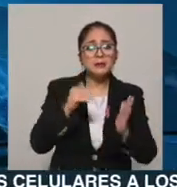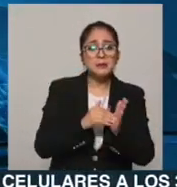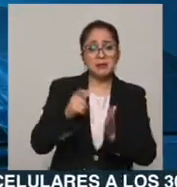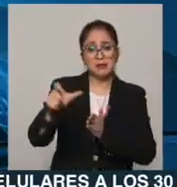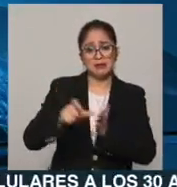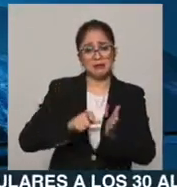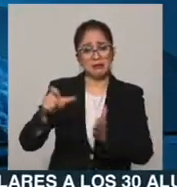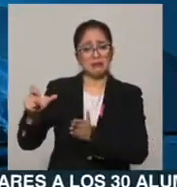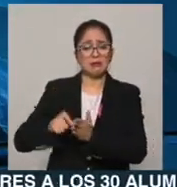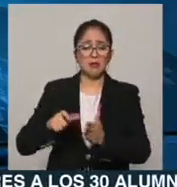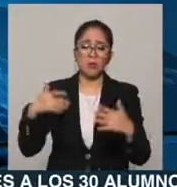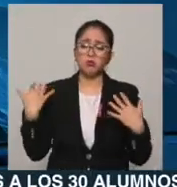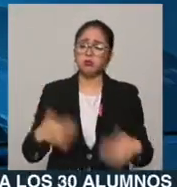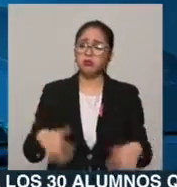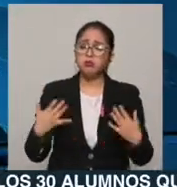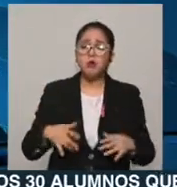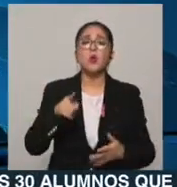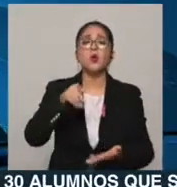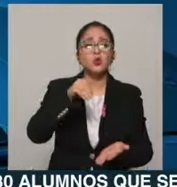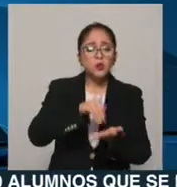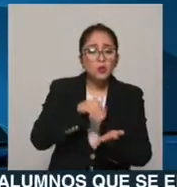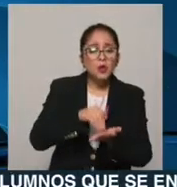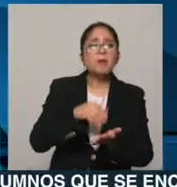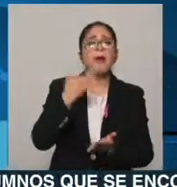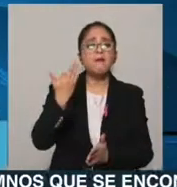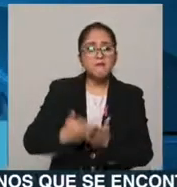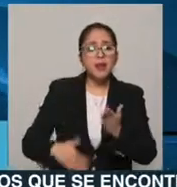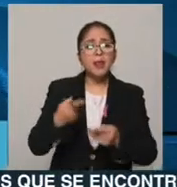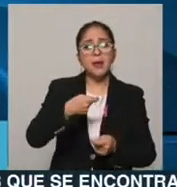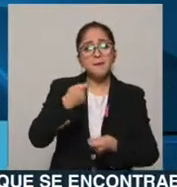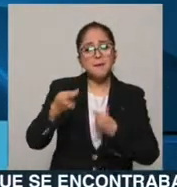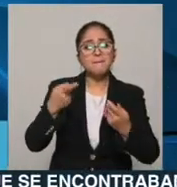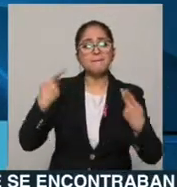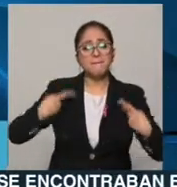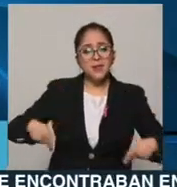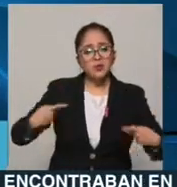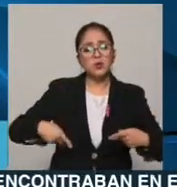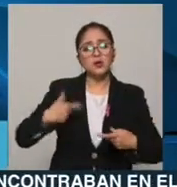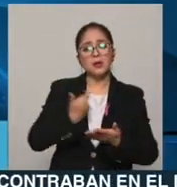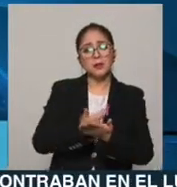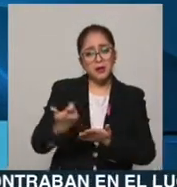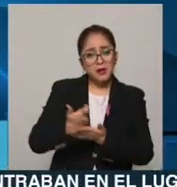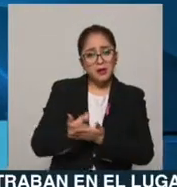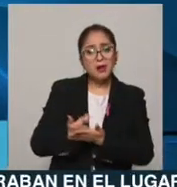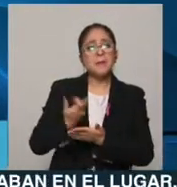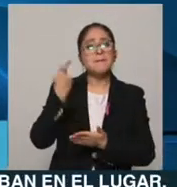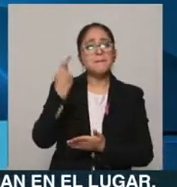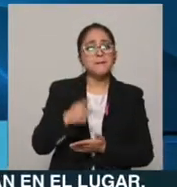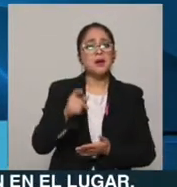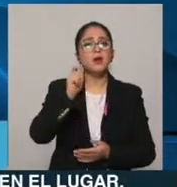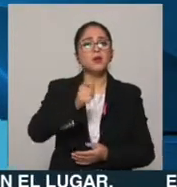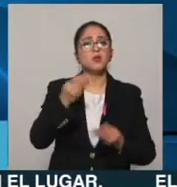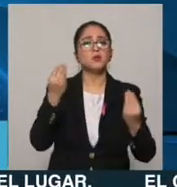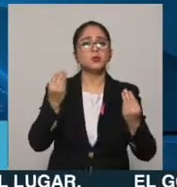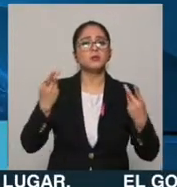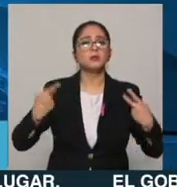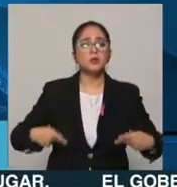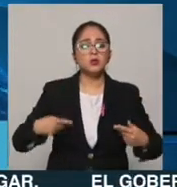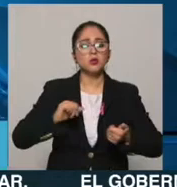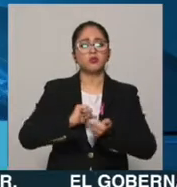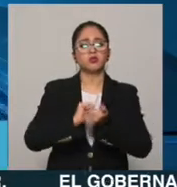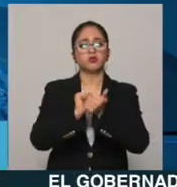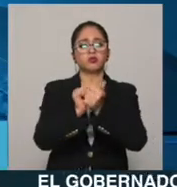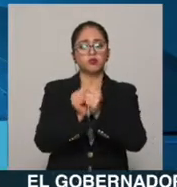sí, siempre todavía queda este remanente de personas. Ha disminuido significativamente el flujo de personas, pero aún